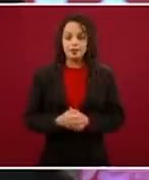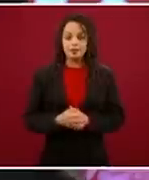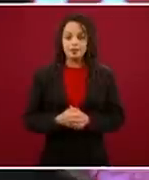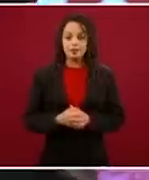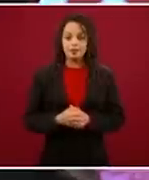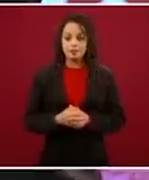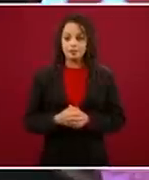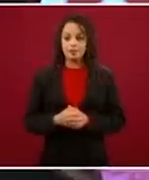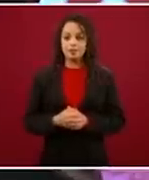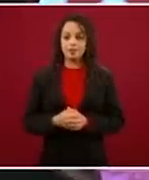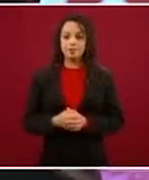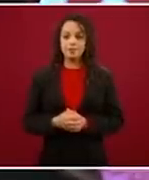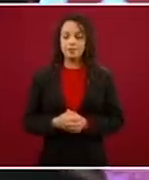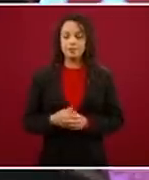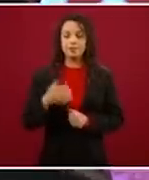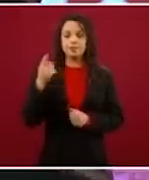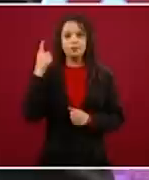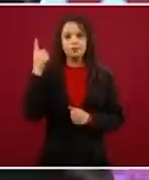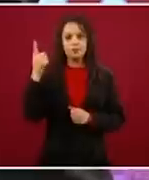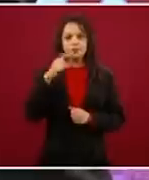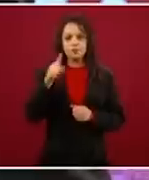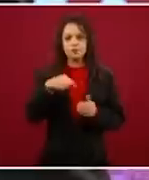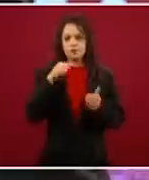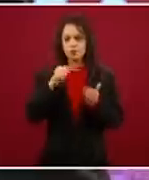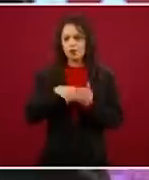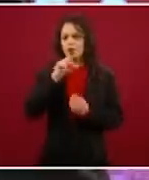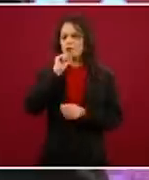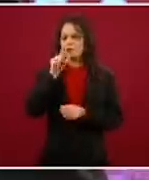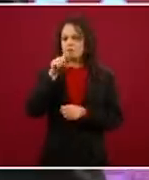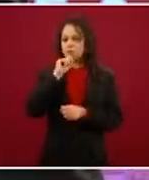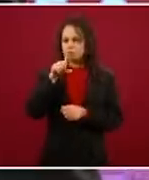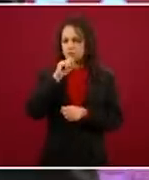creo que Nuevo León, Jalisco,